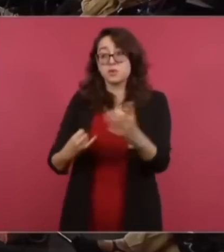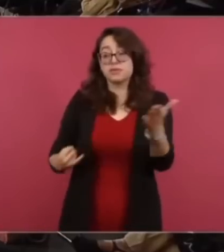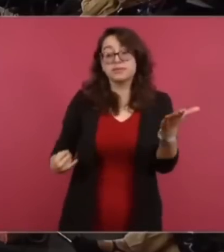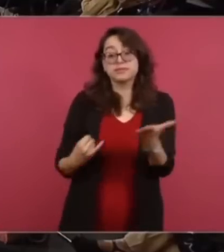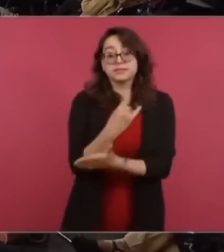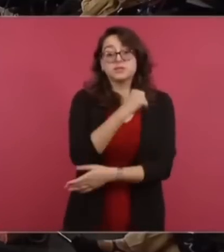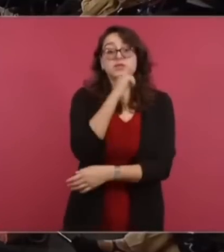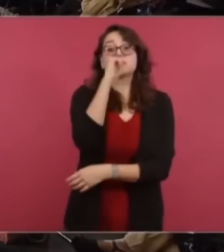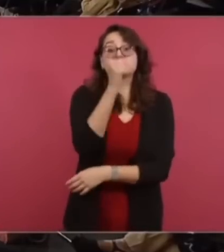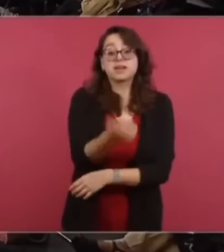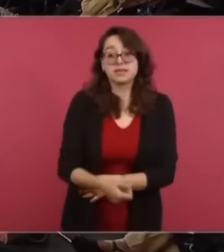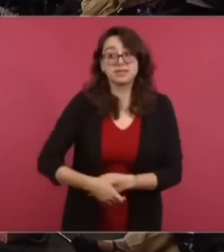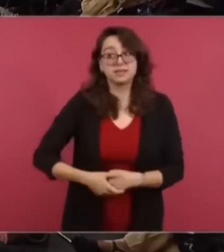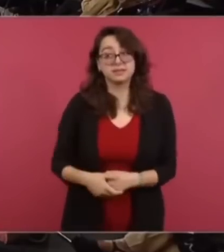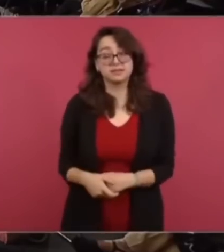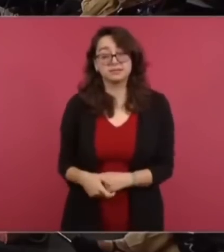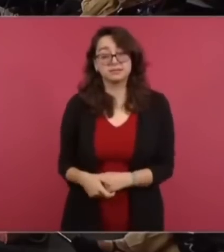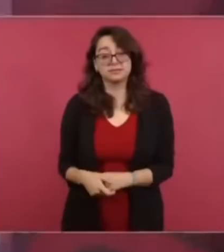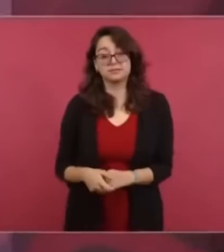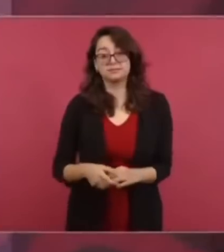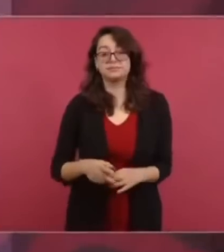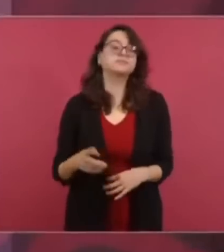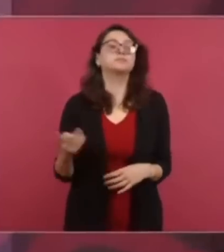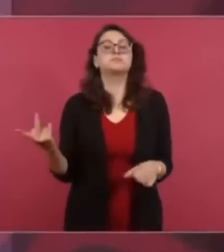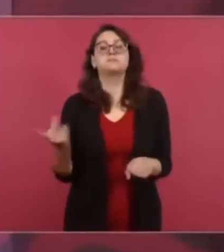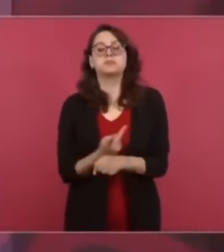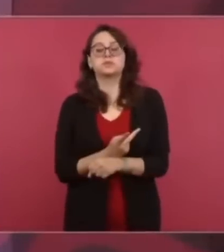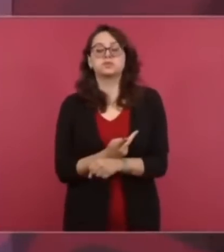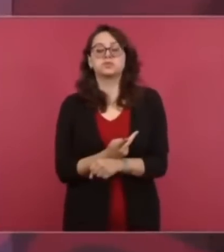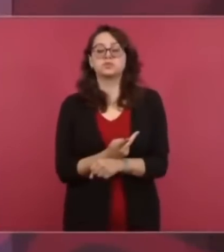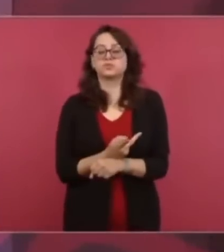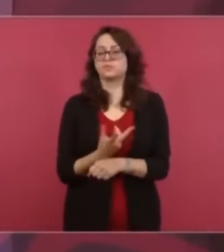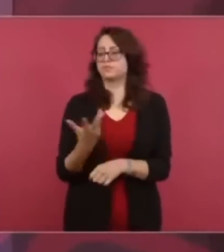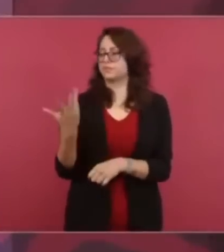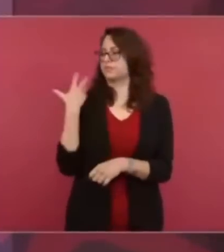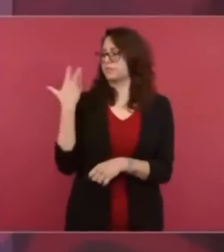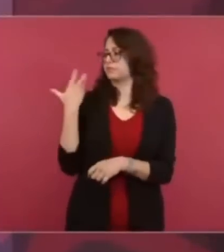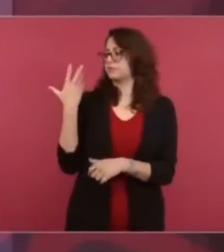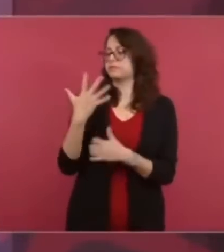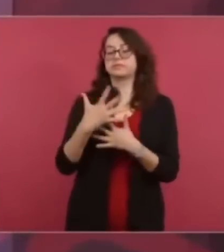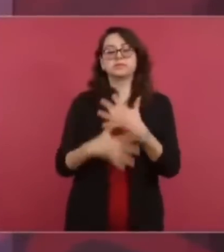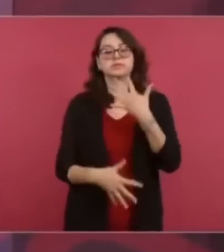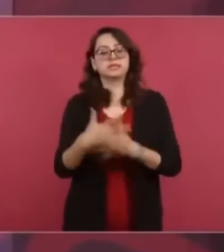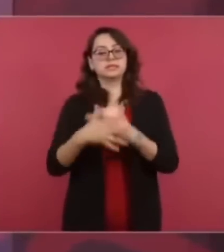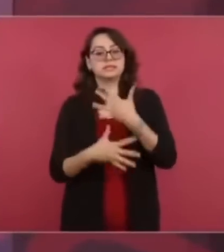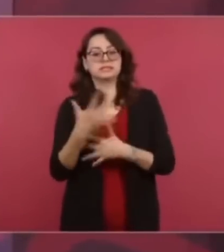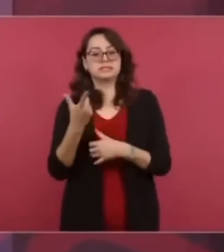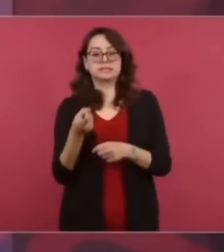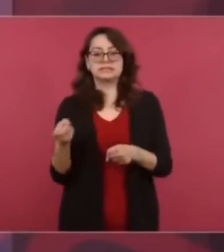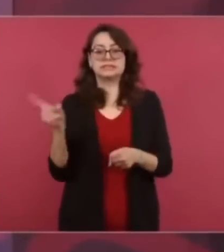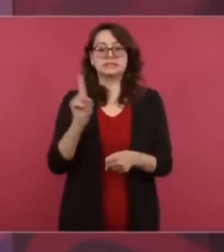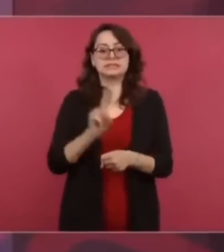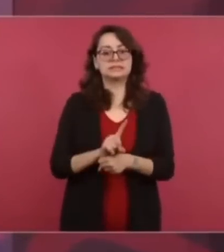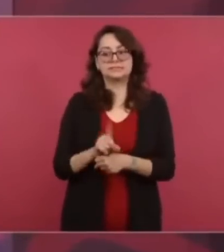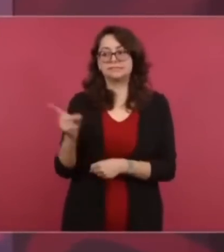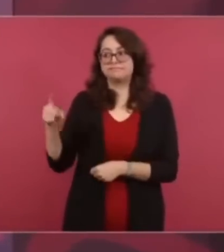¿Y qué creen? Que hace como 15 días no aguantaron la